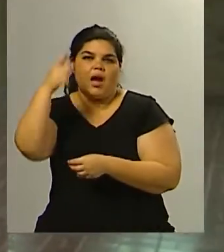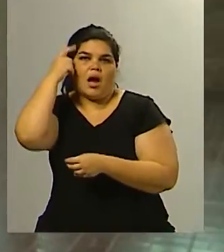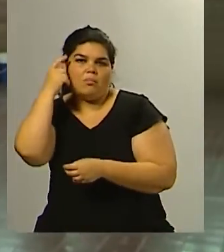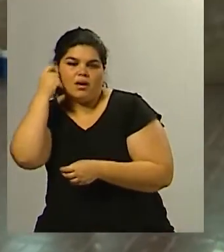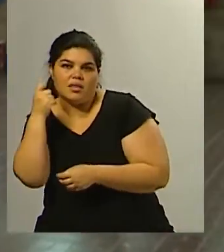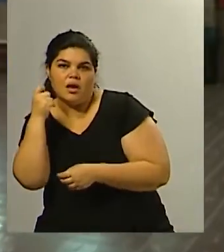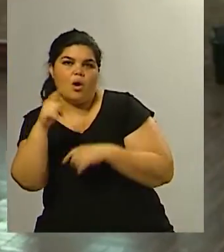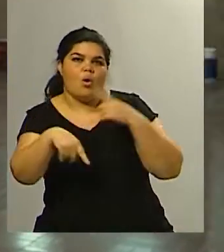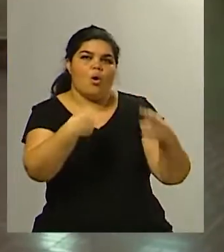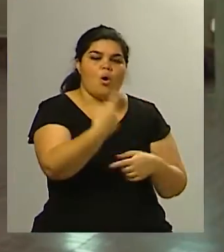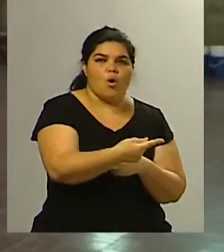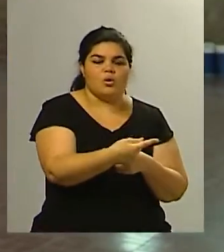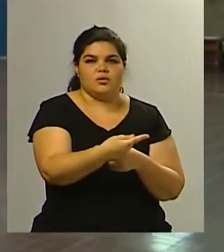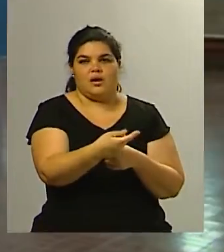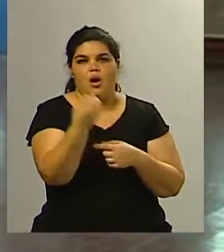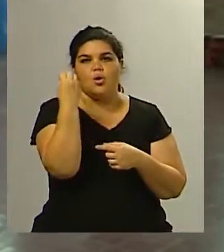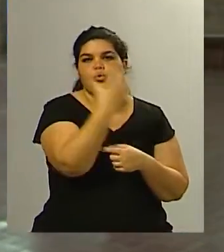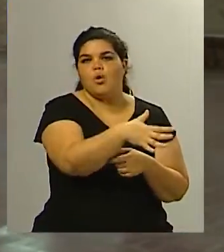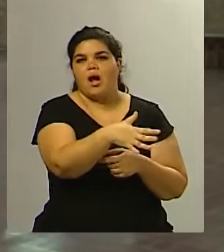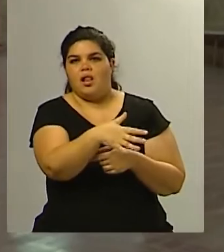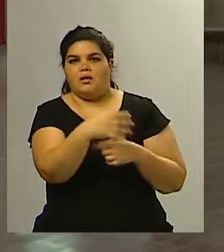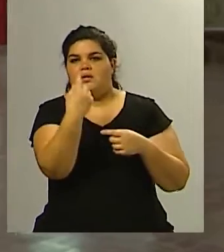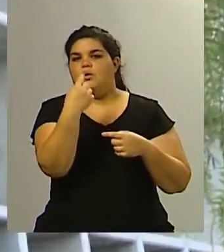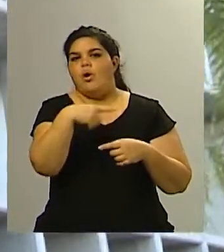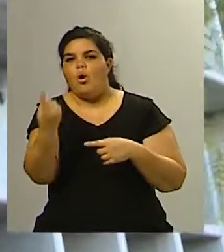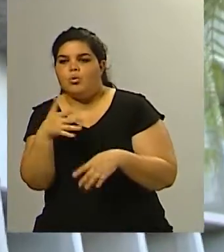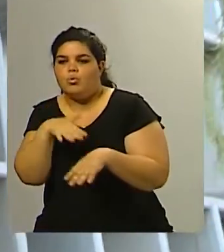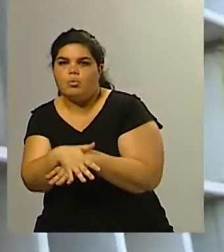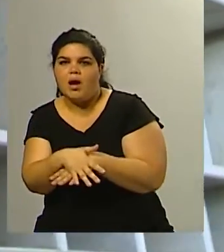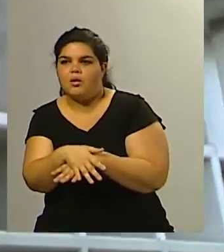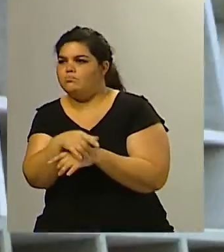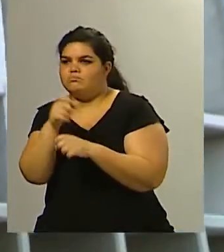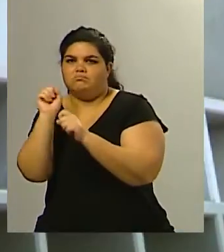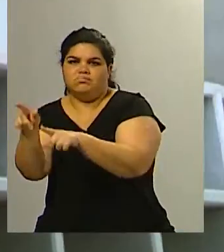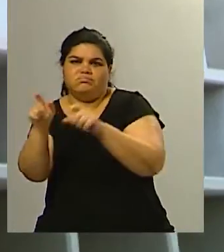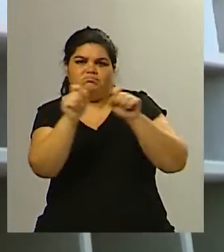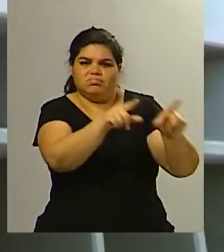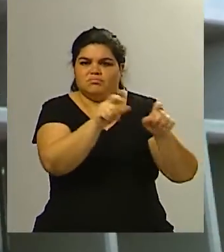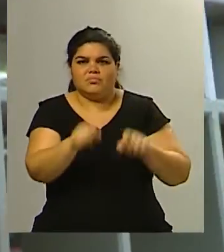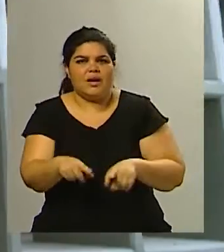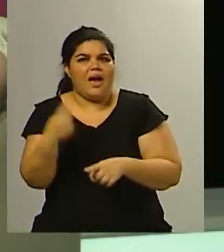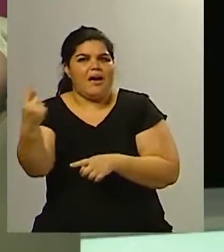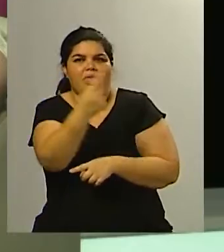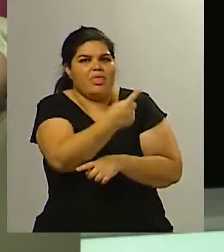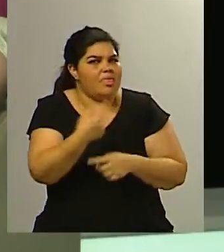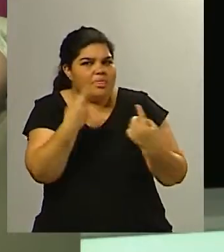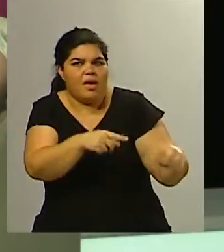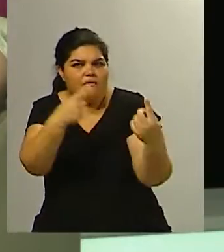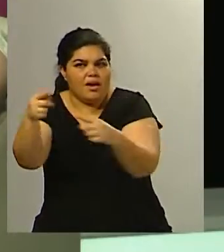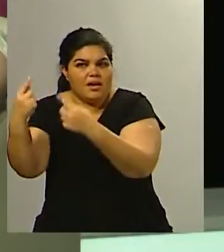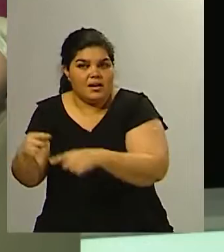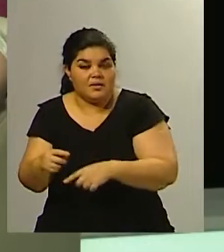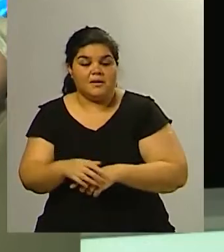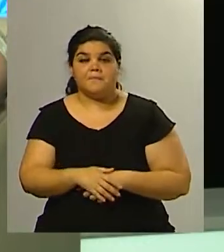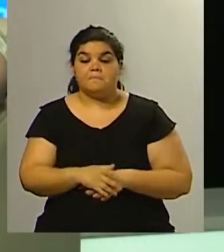o que una urbano tampoco. Ahí surgen, digamos, estos datos que de alguna manera nos van a dar a entender, digo, ustedes que